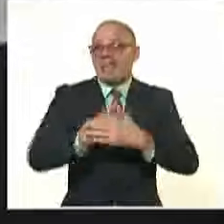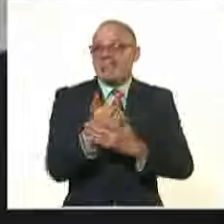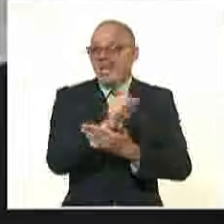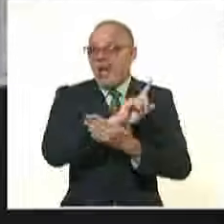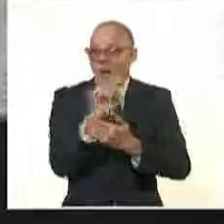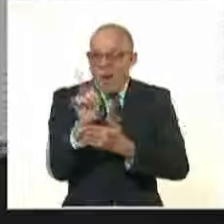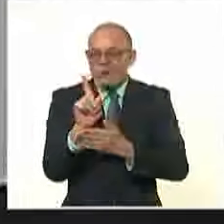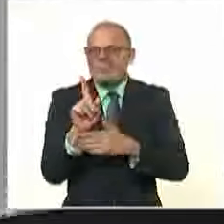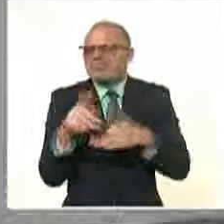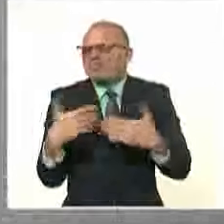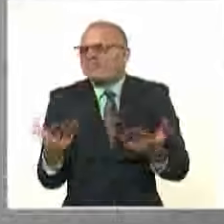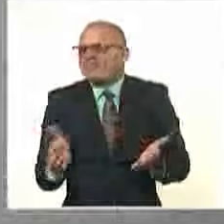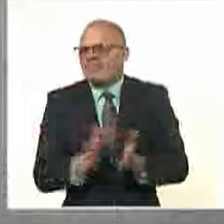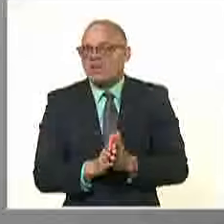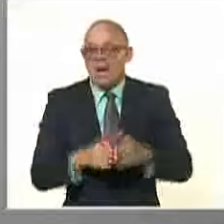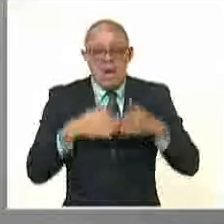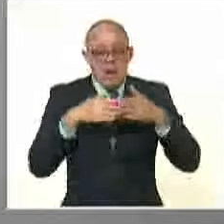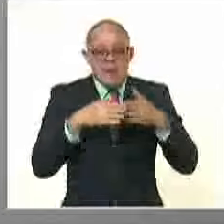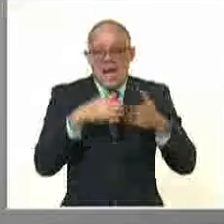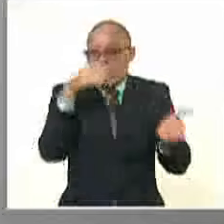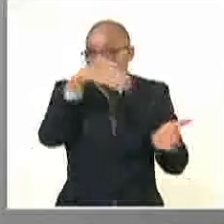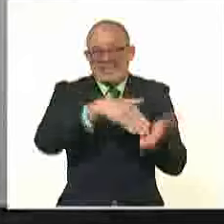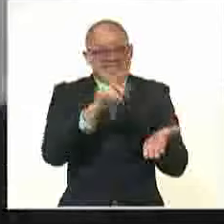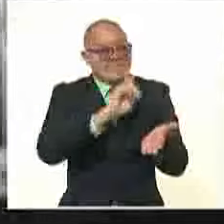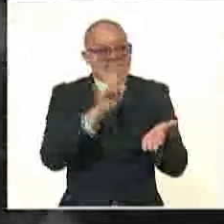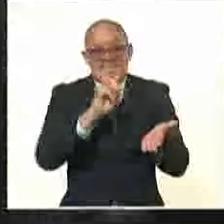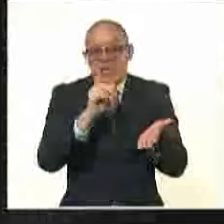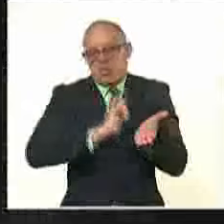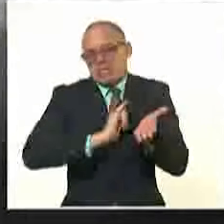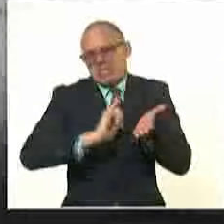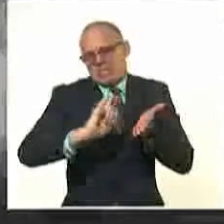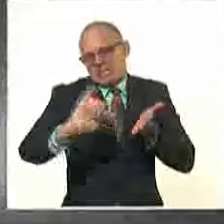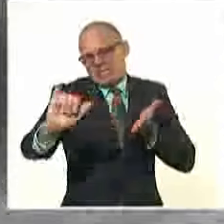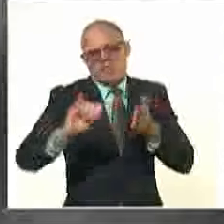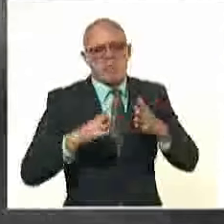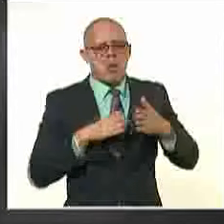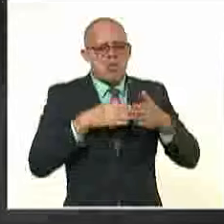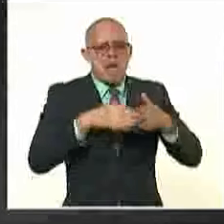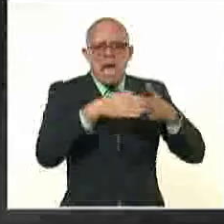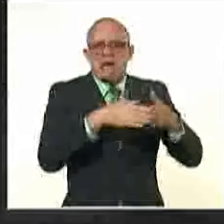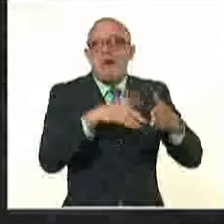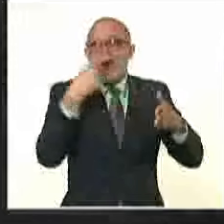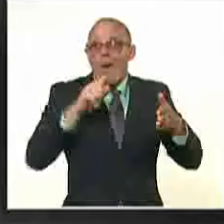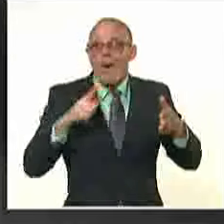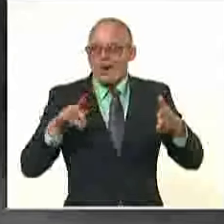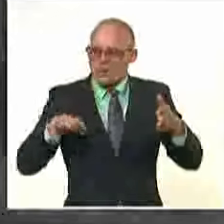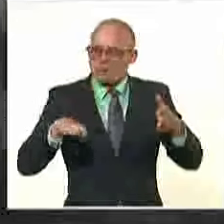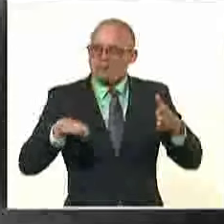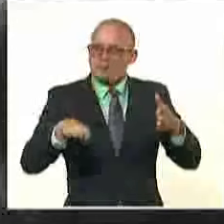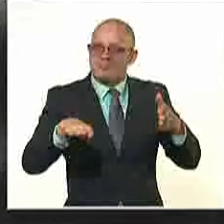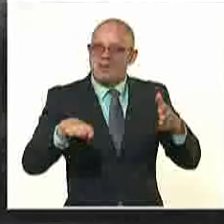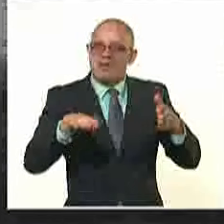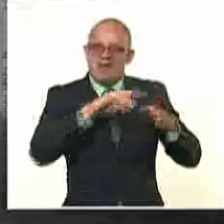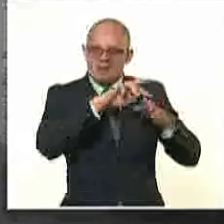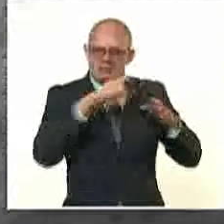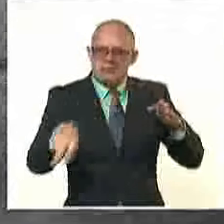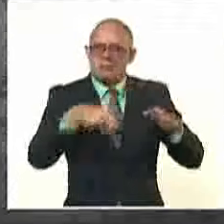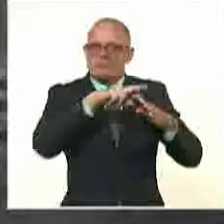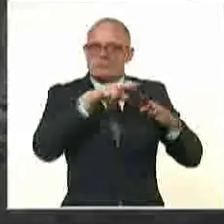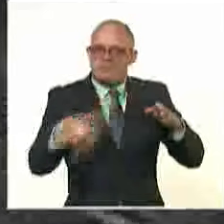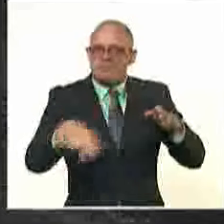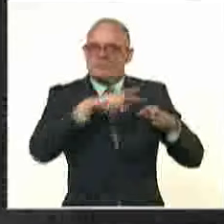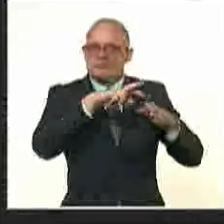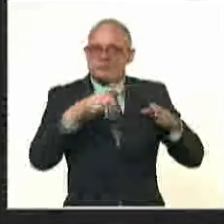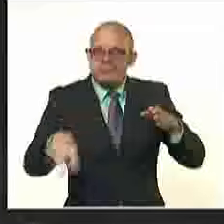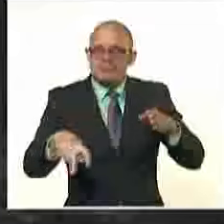de las costas y en condiciones en extremo riesgosas. A pesar de las dificultades, se logró llegar a tiempo